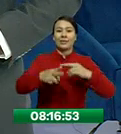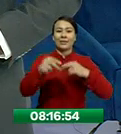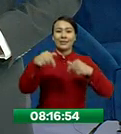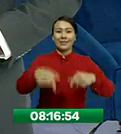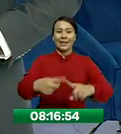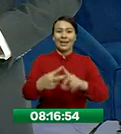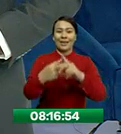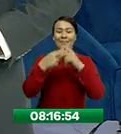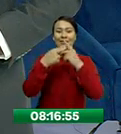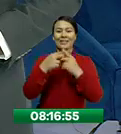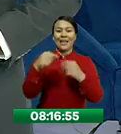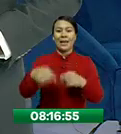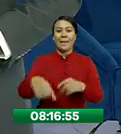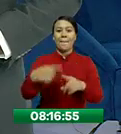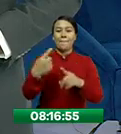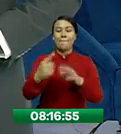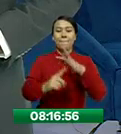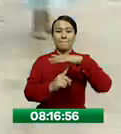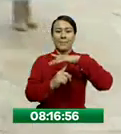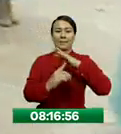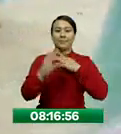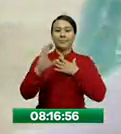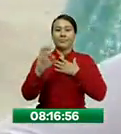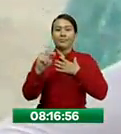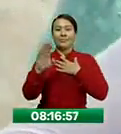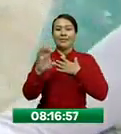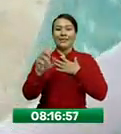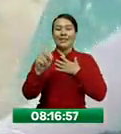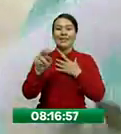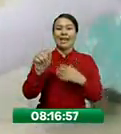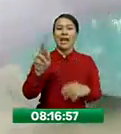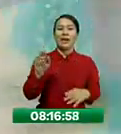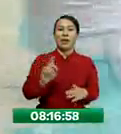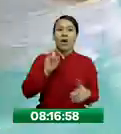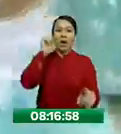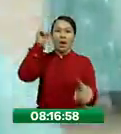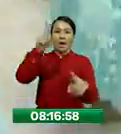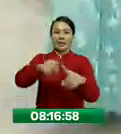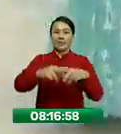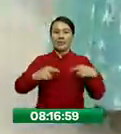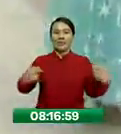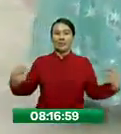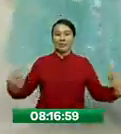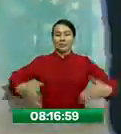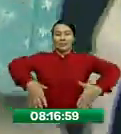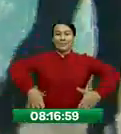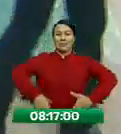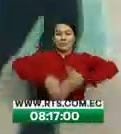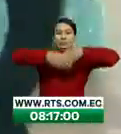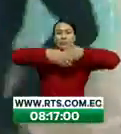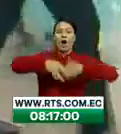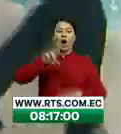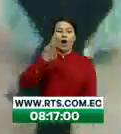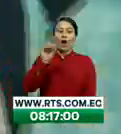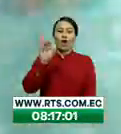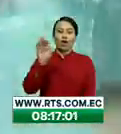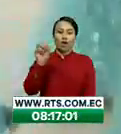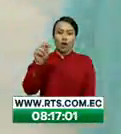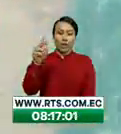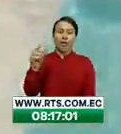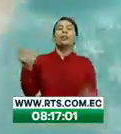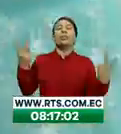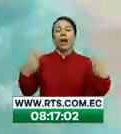aquí, desde el Parque Centenario, y va a llegar hasta el hemiciclo, la rotonda, con ocho establecimientos